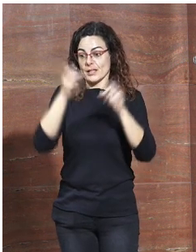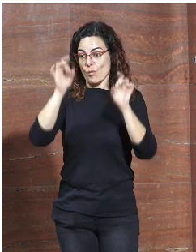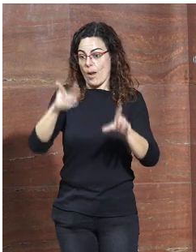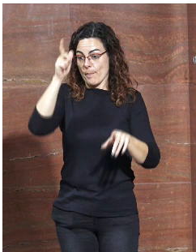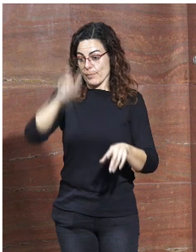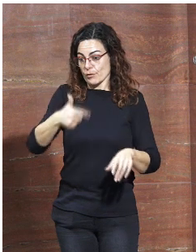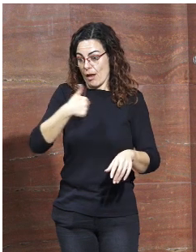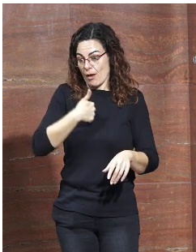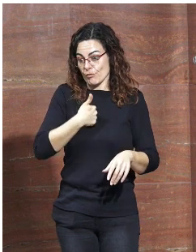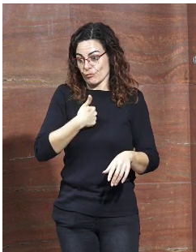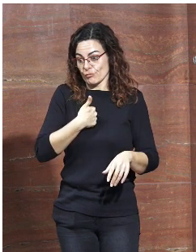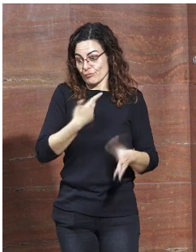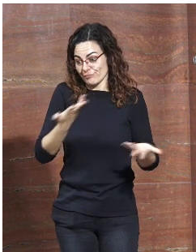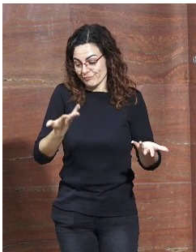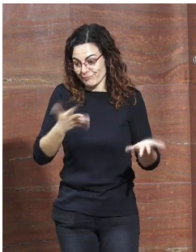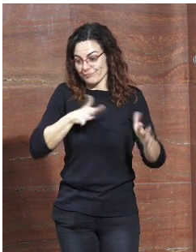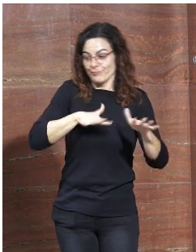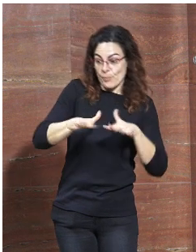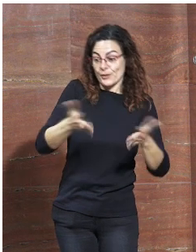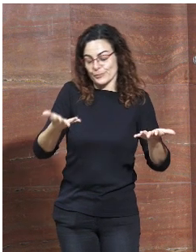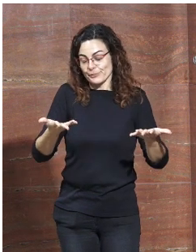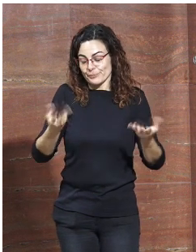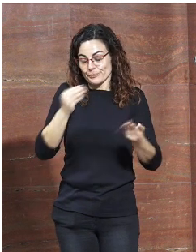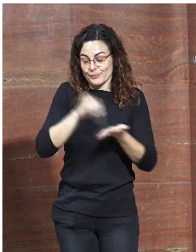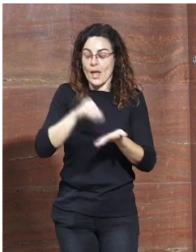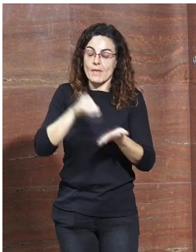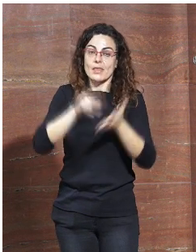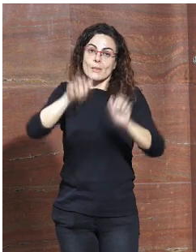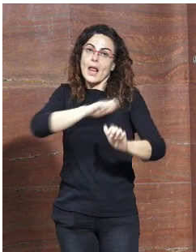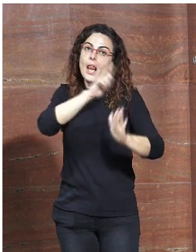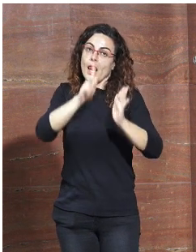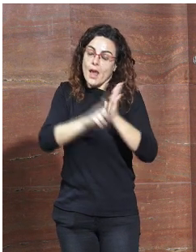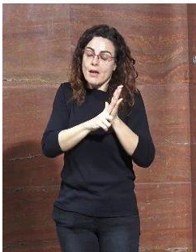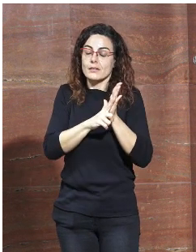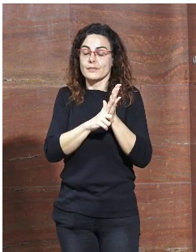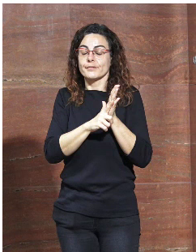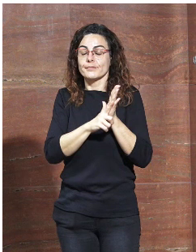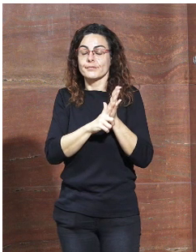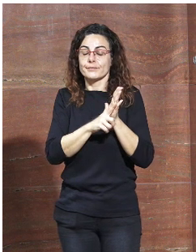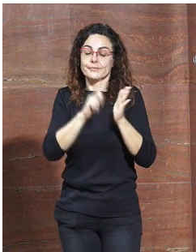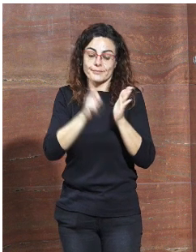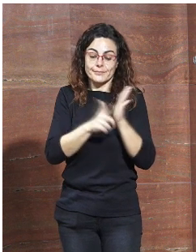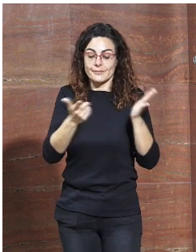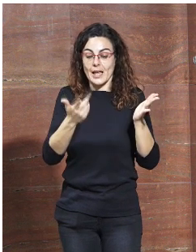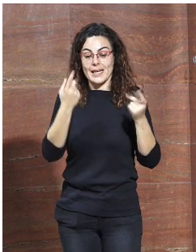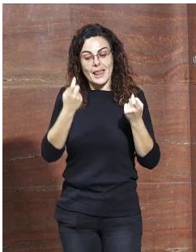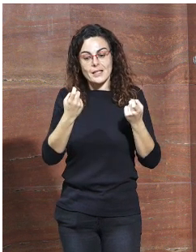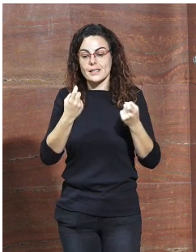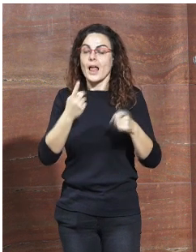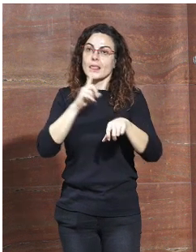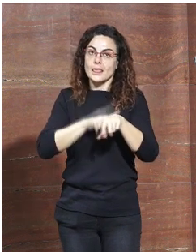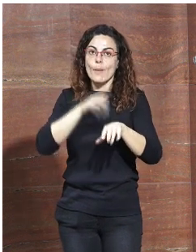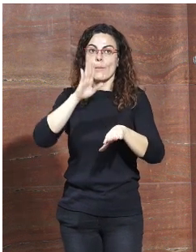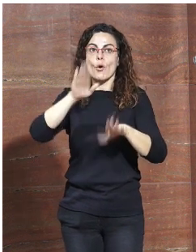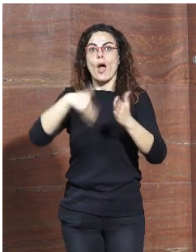del activismo, pero bueno, es porque las leyes necesitan todos los garantes para ser publicadas